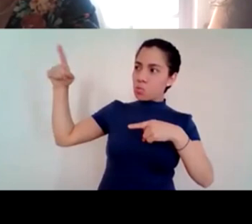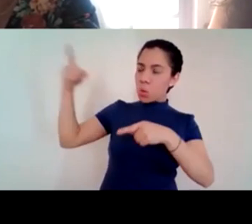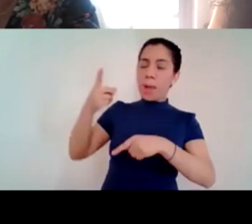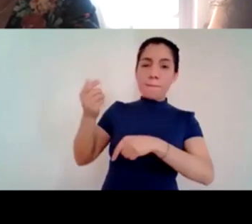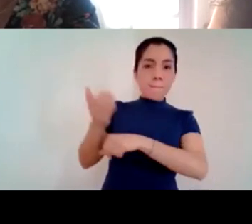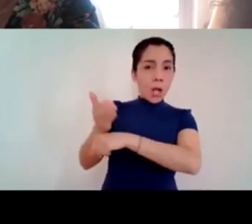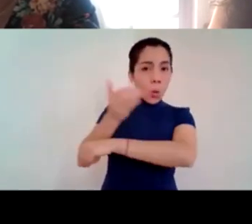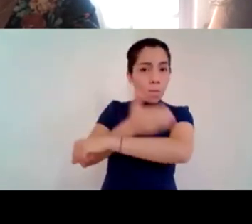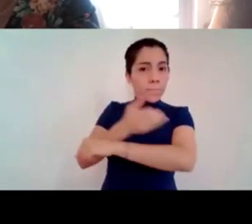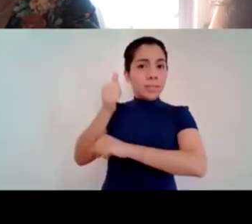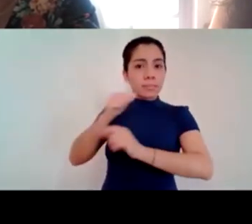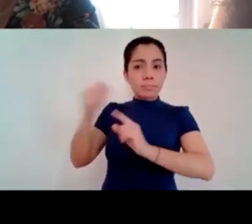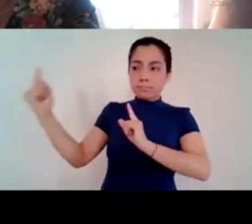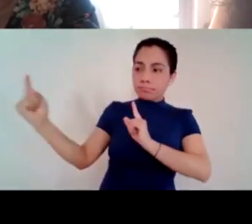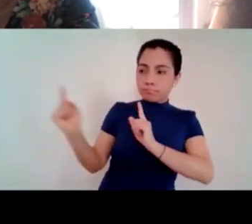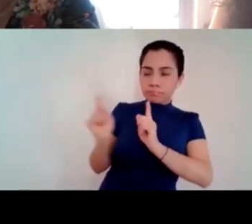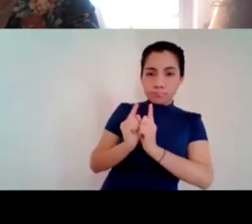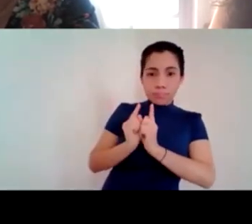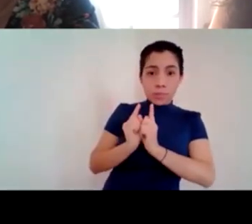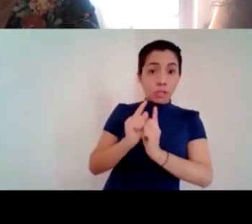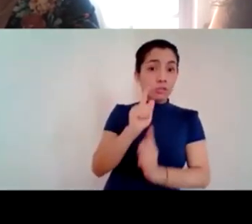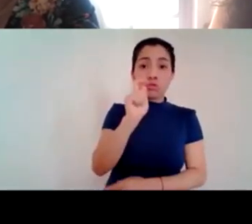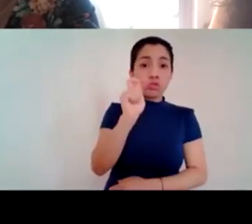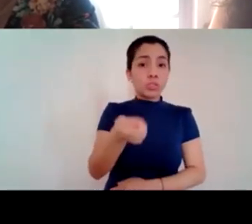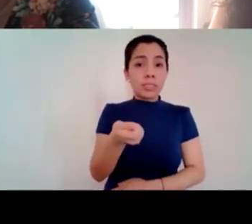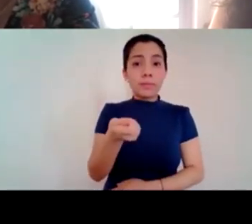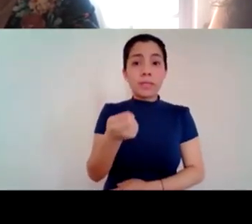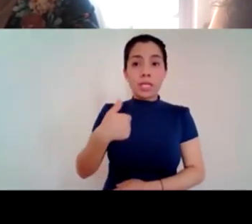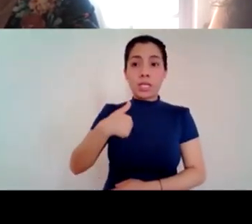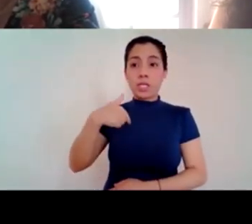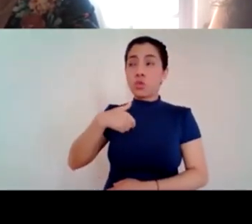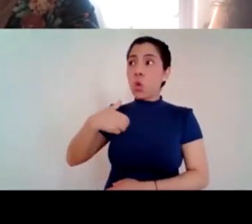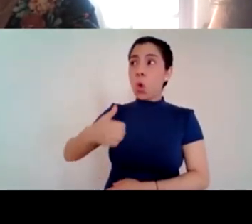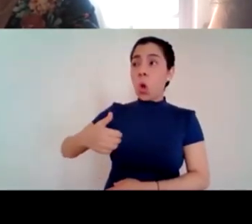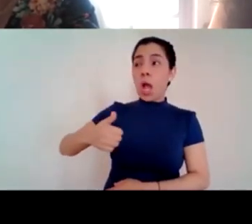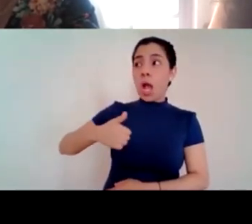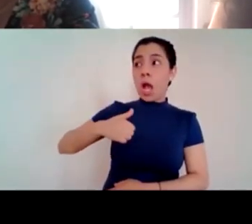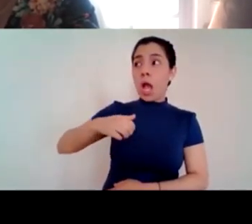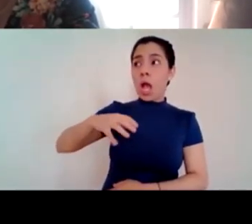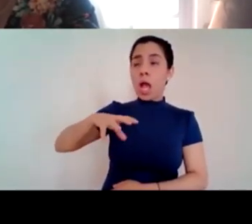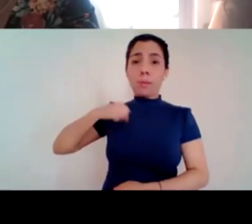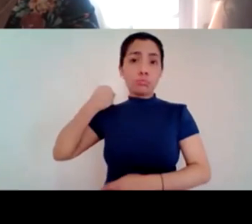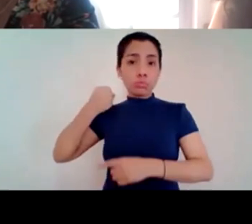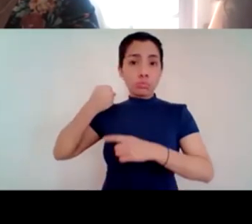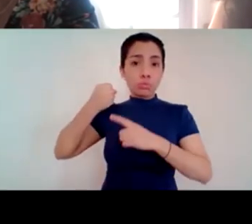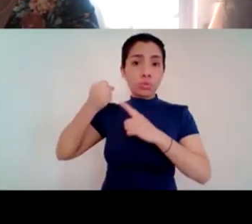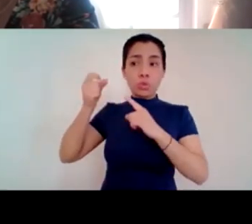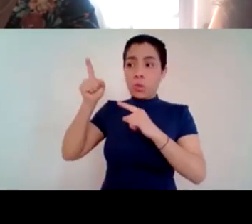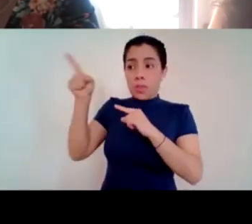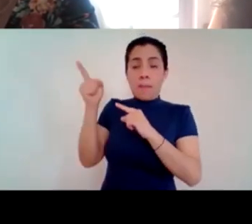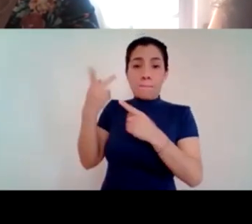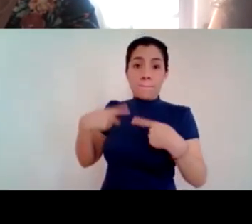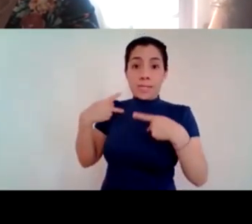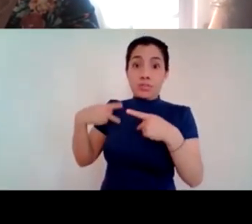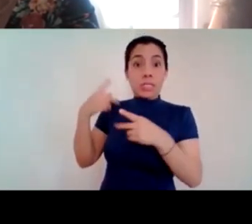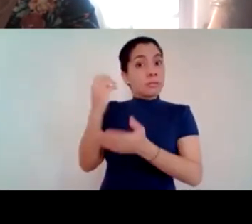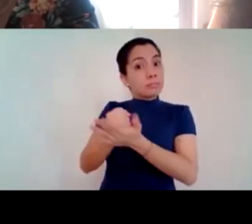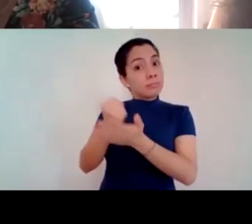no es abusar de la bondad de alguien es tener un referente es que